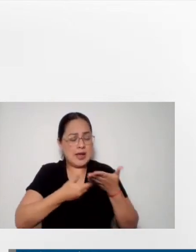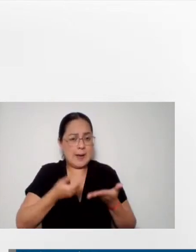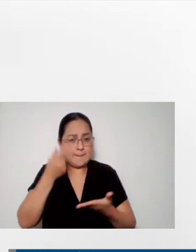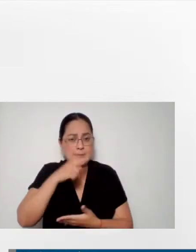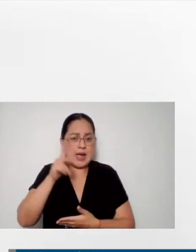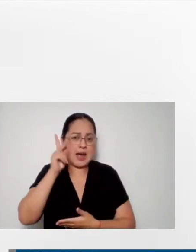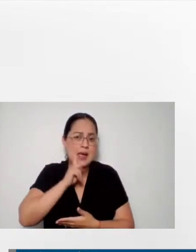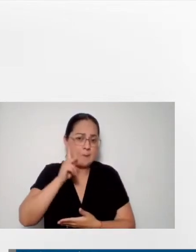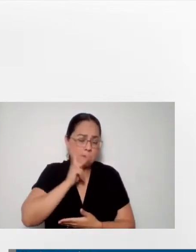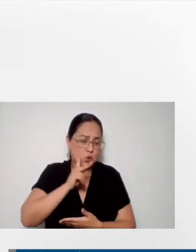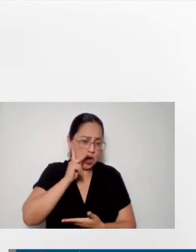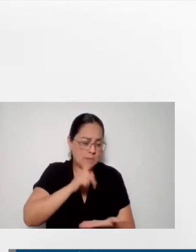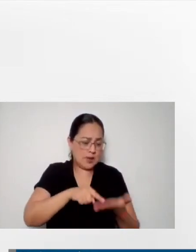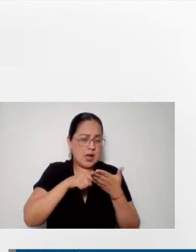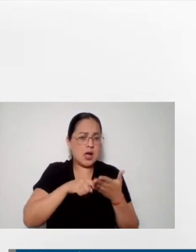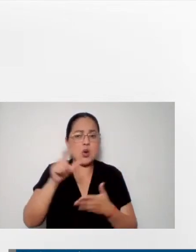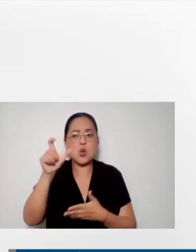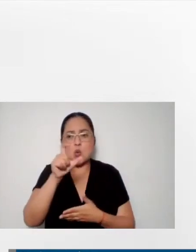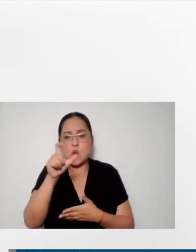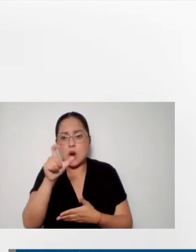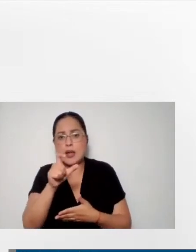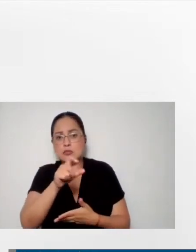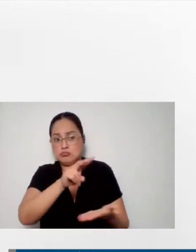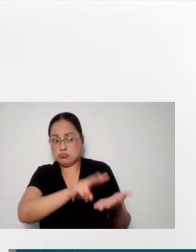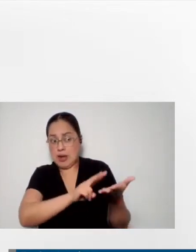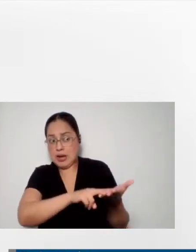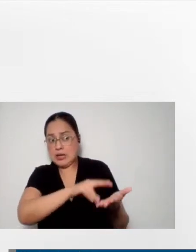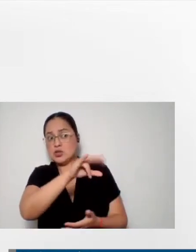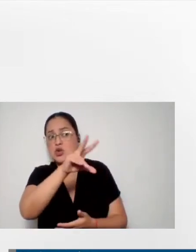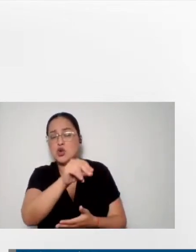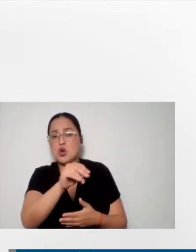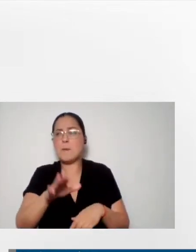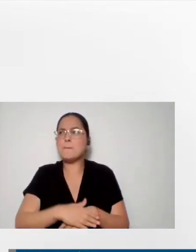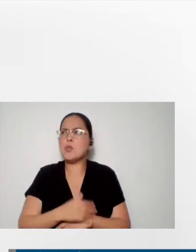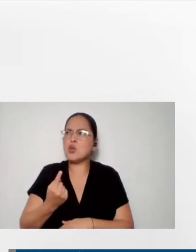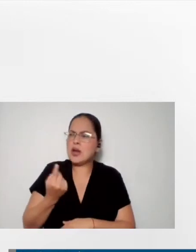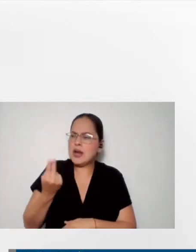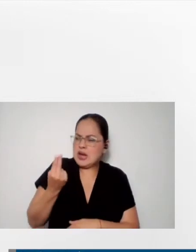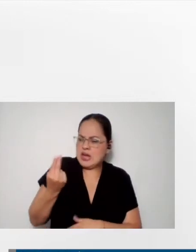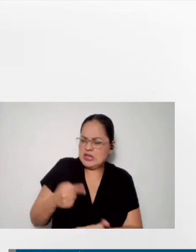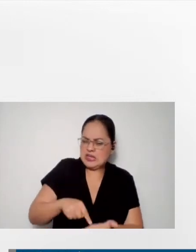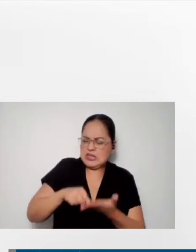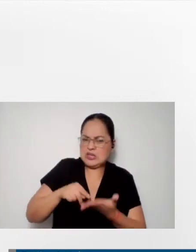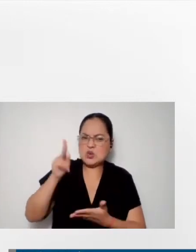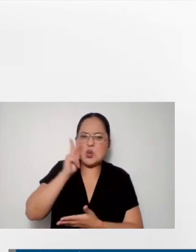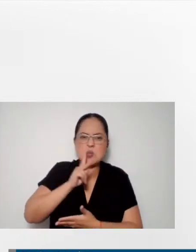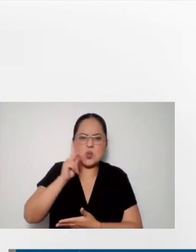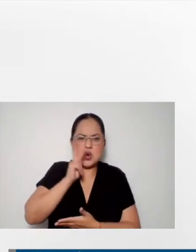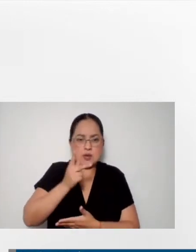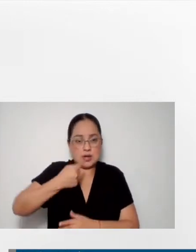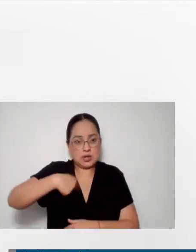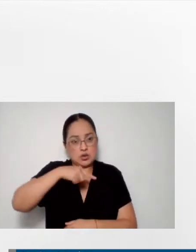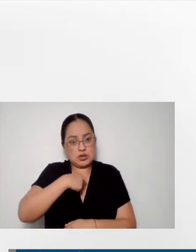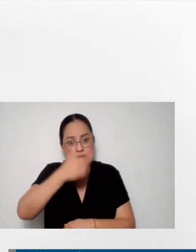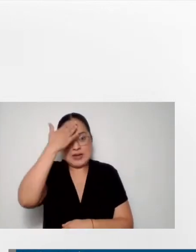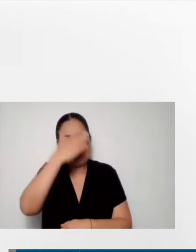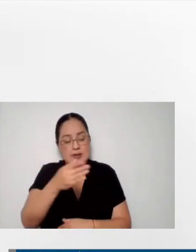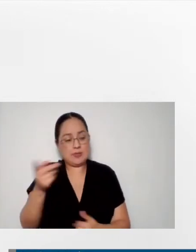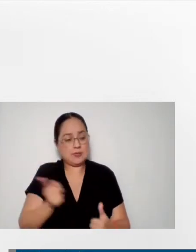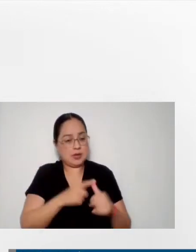oficiosa. ¿Cuándo sí? ¿Cuándo no? ¿Por qué las necesitamos si estamos pensando que nosotros estamos partiendo del interés superior de los